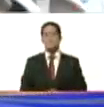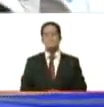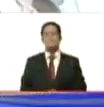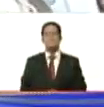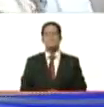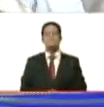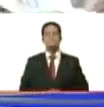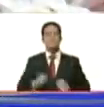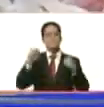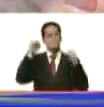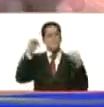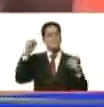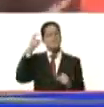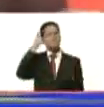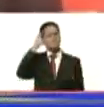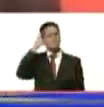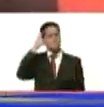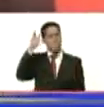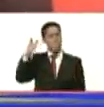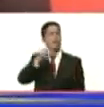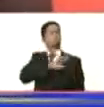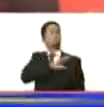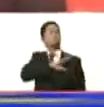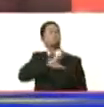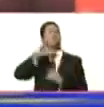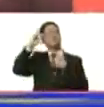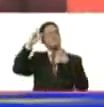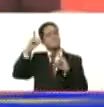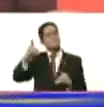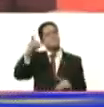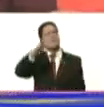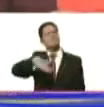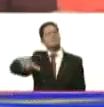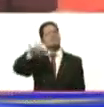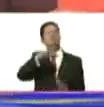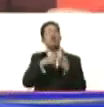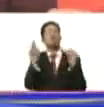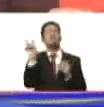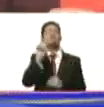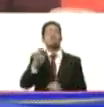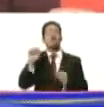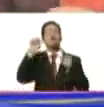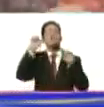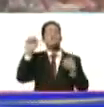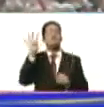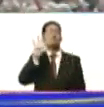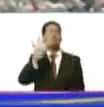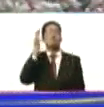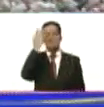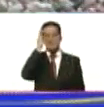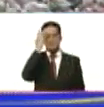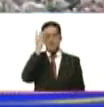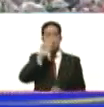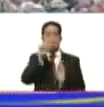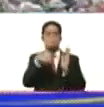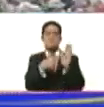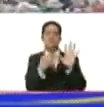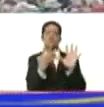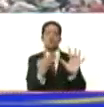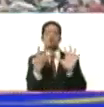¡Que viva el Día de la Dignidad Nacional! ¡Que viva el 4 de febrero de 1992!